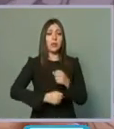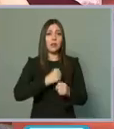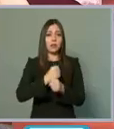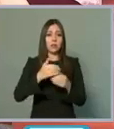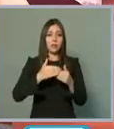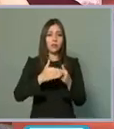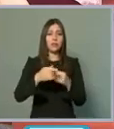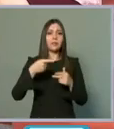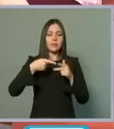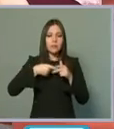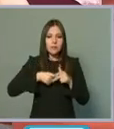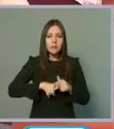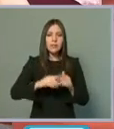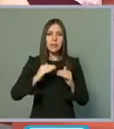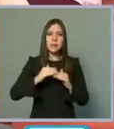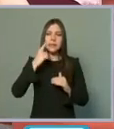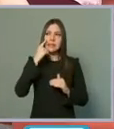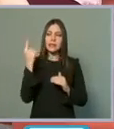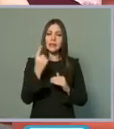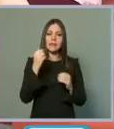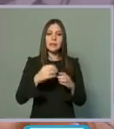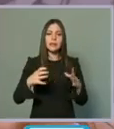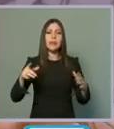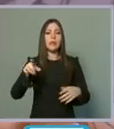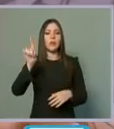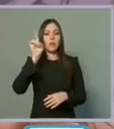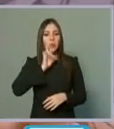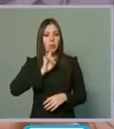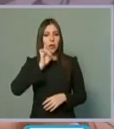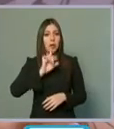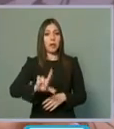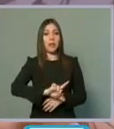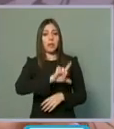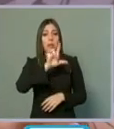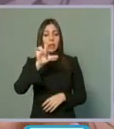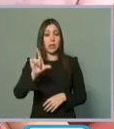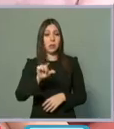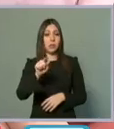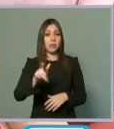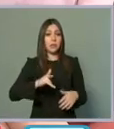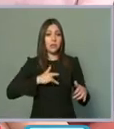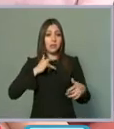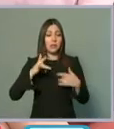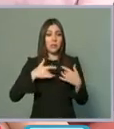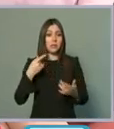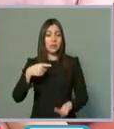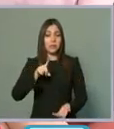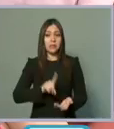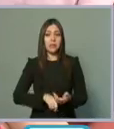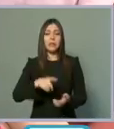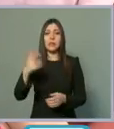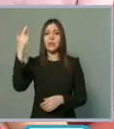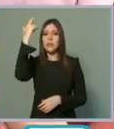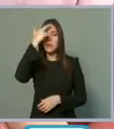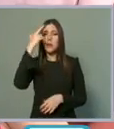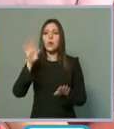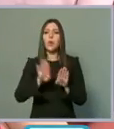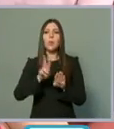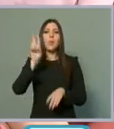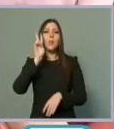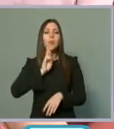aumentar la frecuencia, más en mujeres. ¿Sí? Cuando ya da sintomatología, se hace el diagnóstico a través de las pruebas